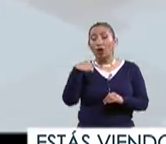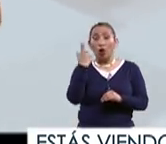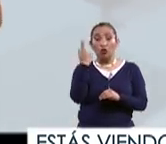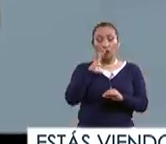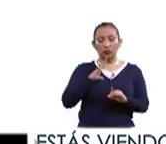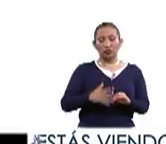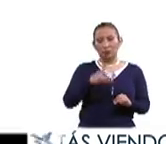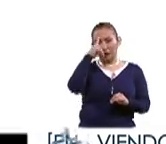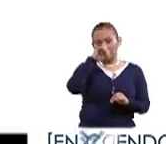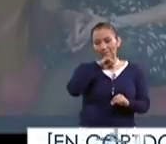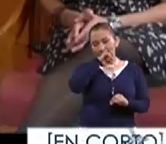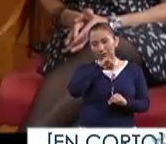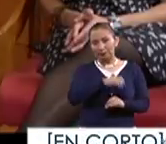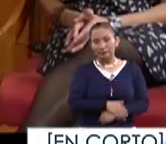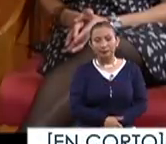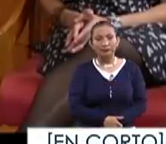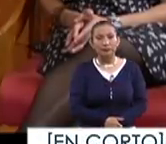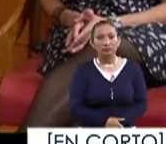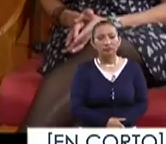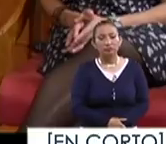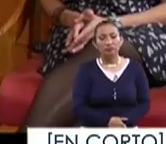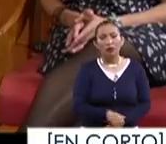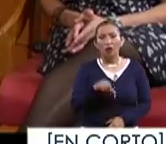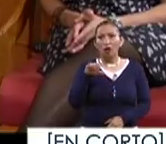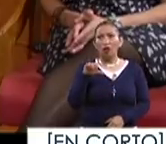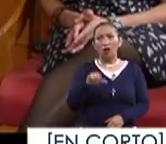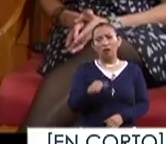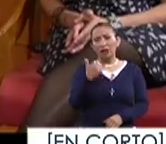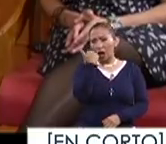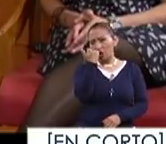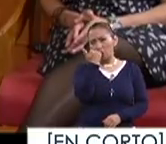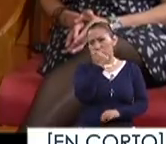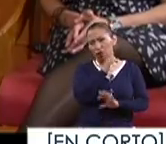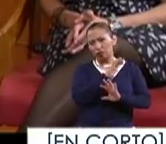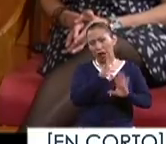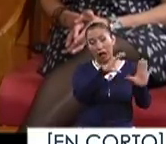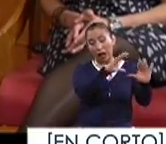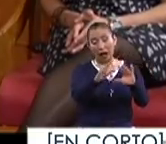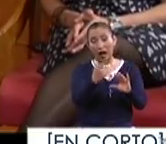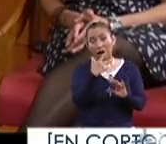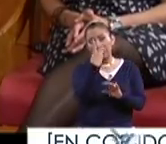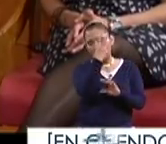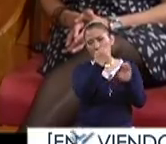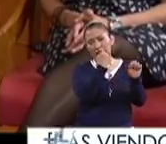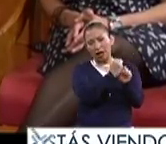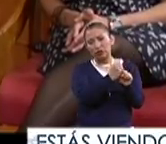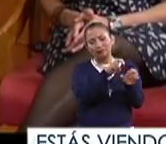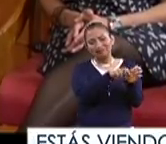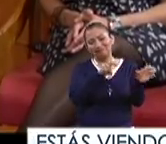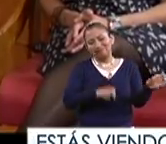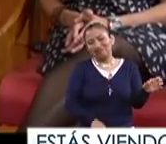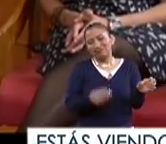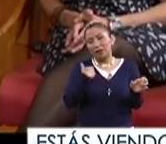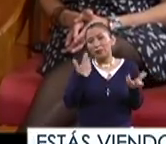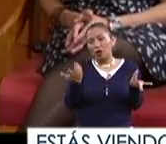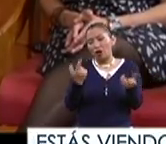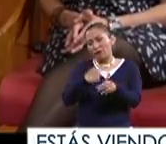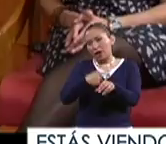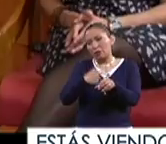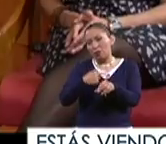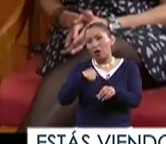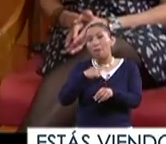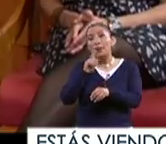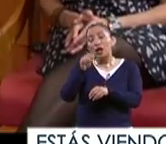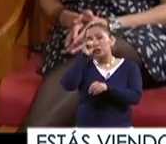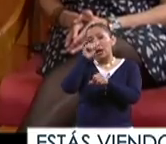es México. Hoy no tengo ya alumnos como tal porque dejé la universidad hace 3 años por una enfermedad, pero fui secretario académico